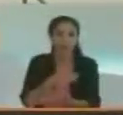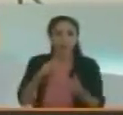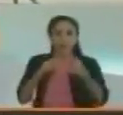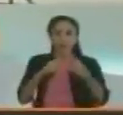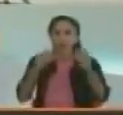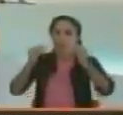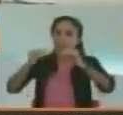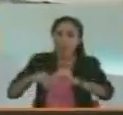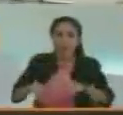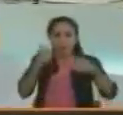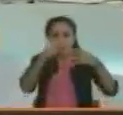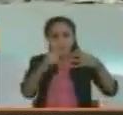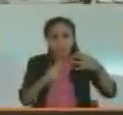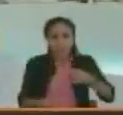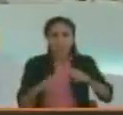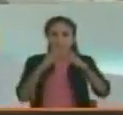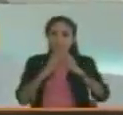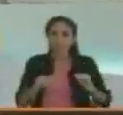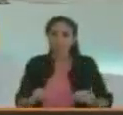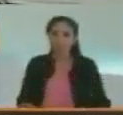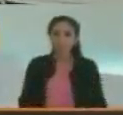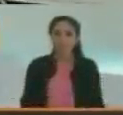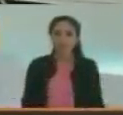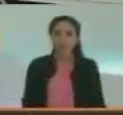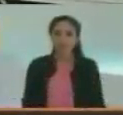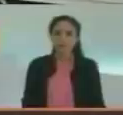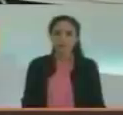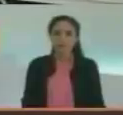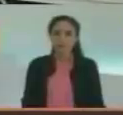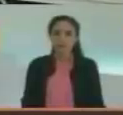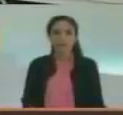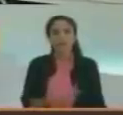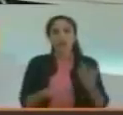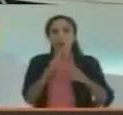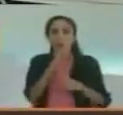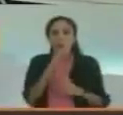comunas, que fortalezcamos las VC.